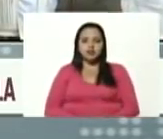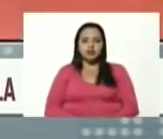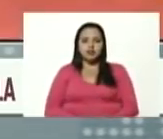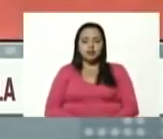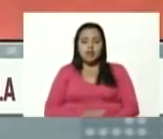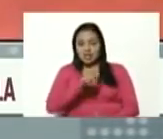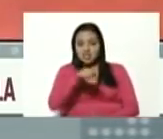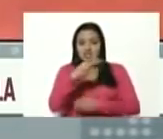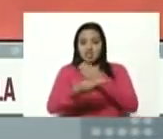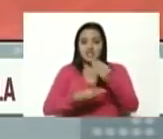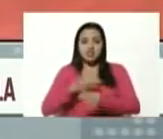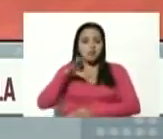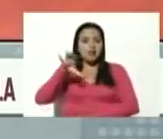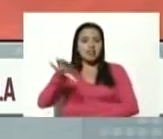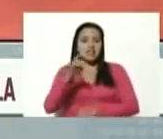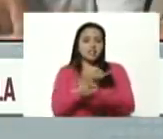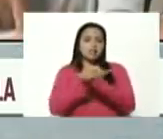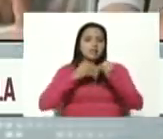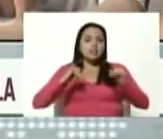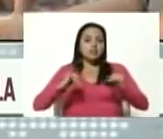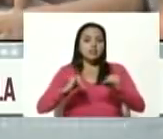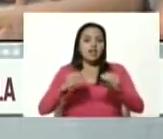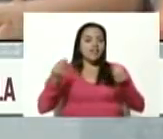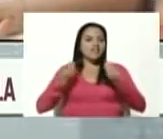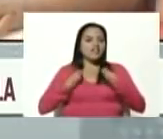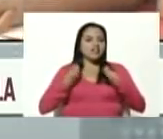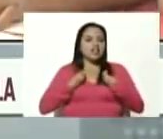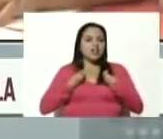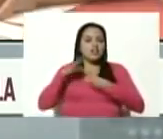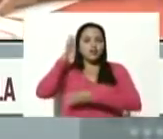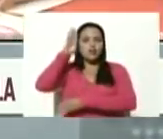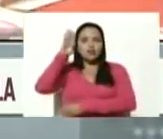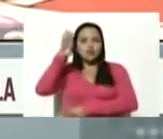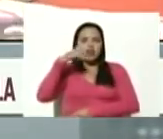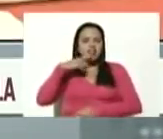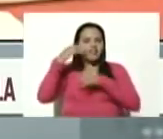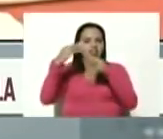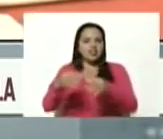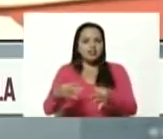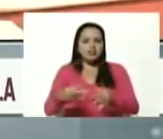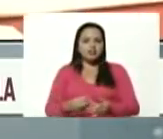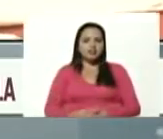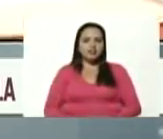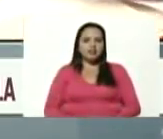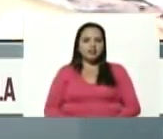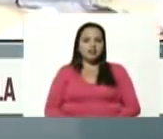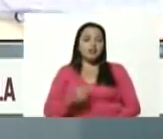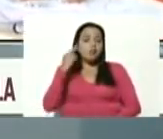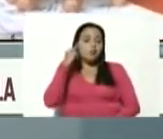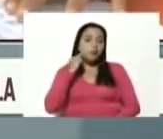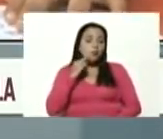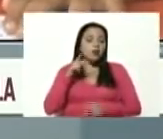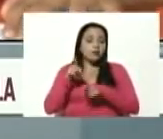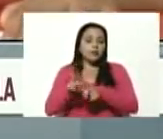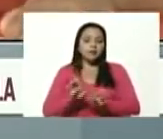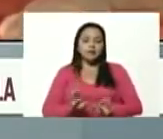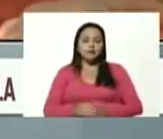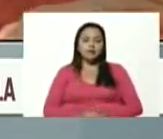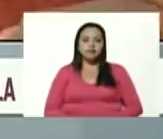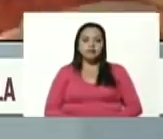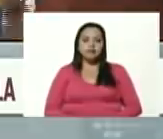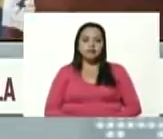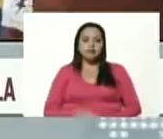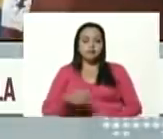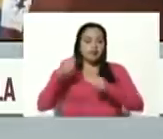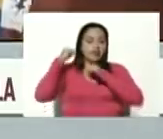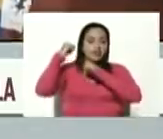patria, fue independencia, fue vida, fue futuro, fue verdad, fue Bolívar, fue la